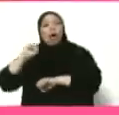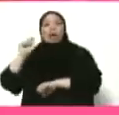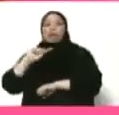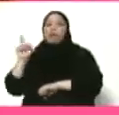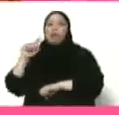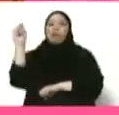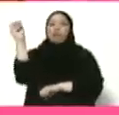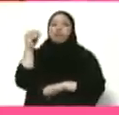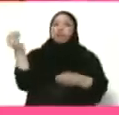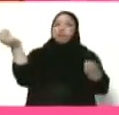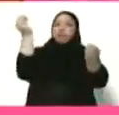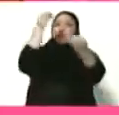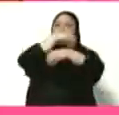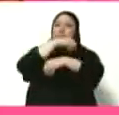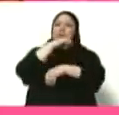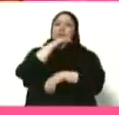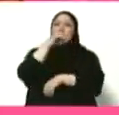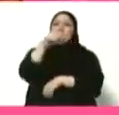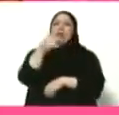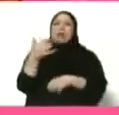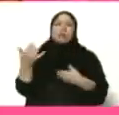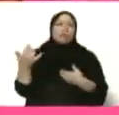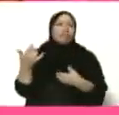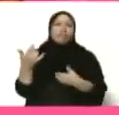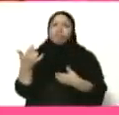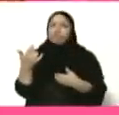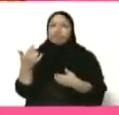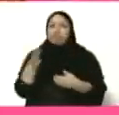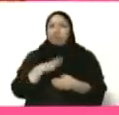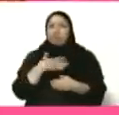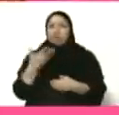están de acuerdo con nosotros, algo malo hay ahí.